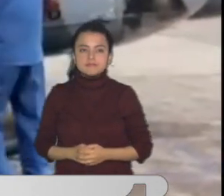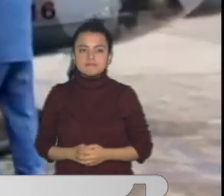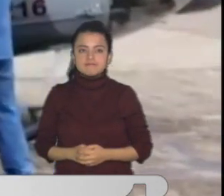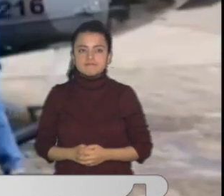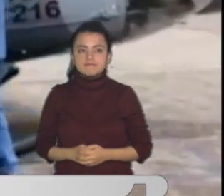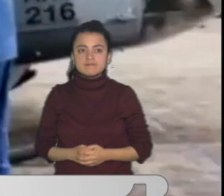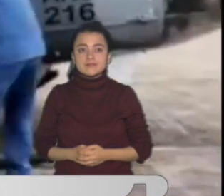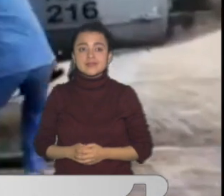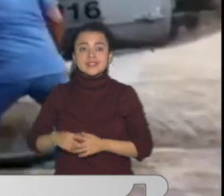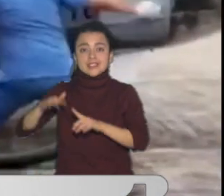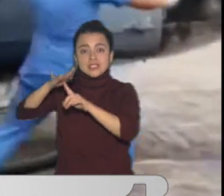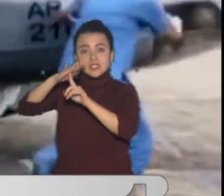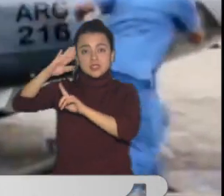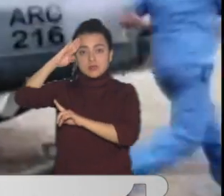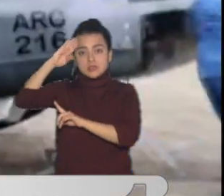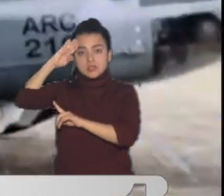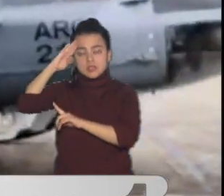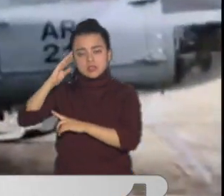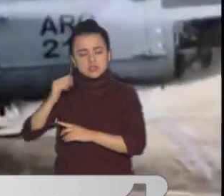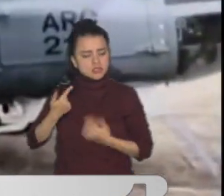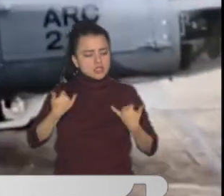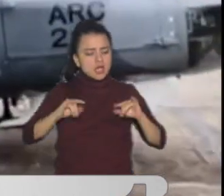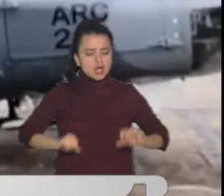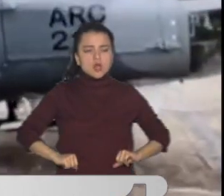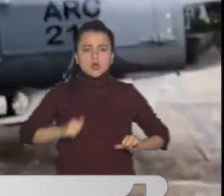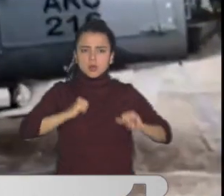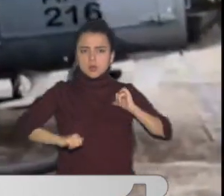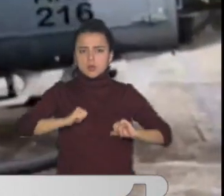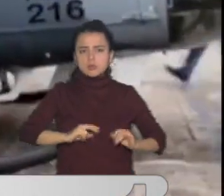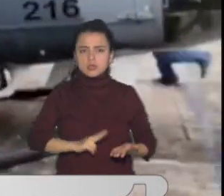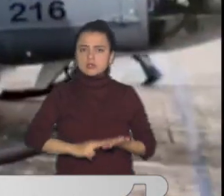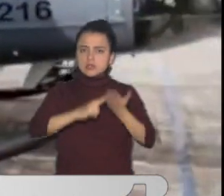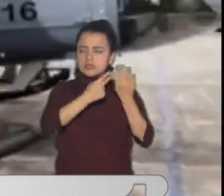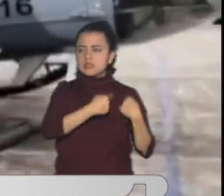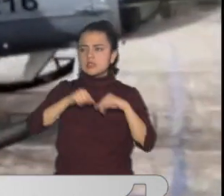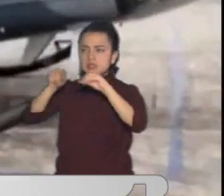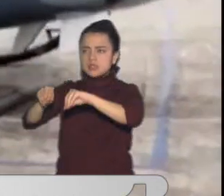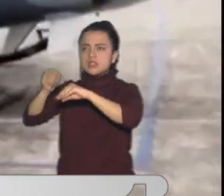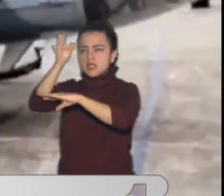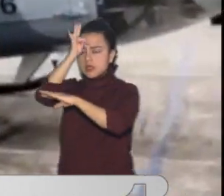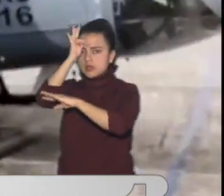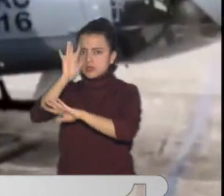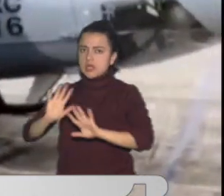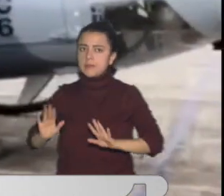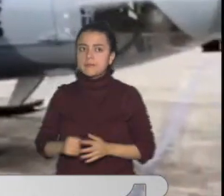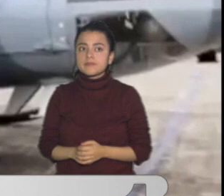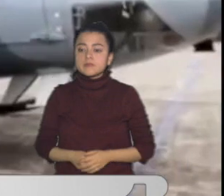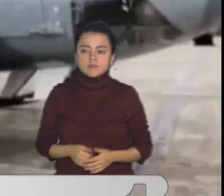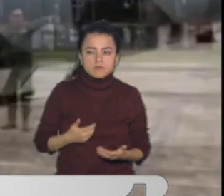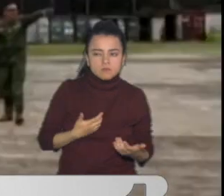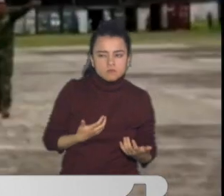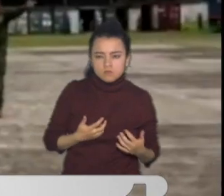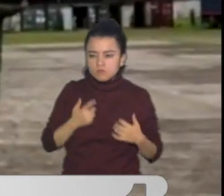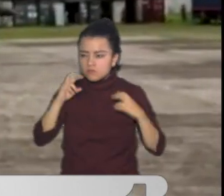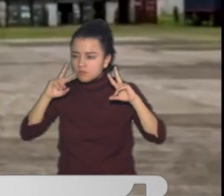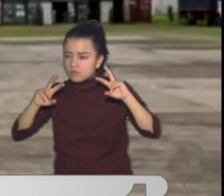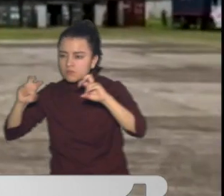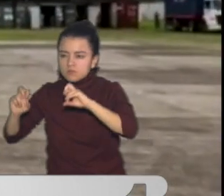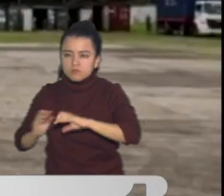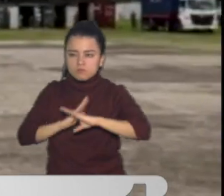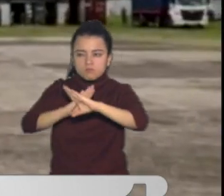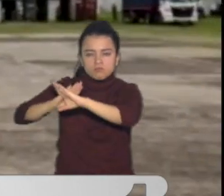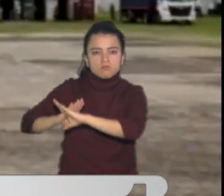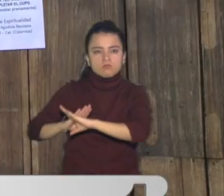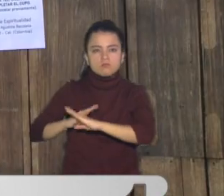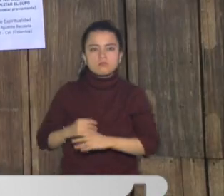los uniformados están fuera de peligro y varias unidades siguen en la zona para evitar que organizaciones al margen de la ley ataquen tanto a la fuerza pública como a la